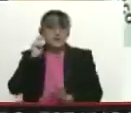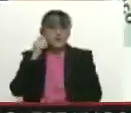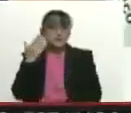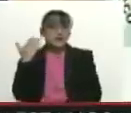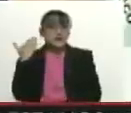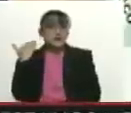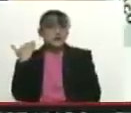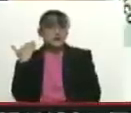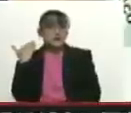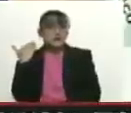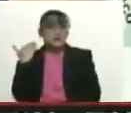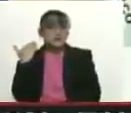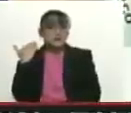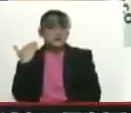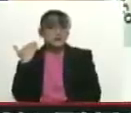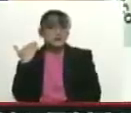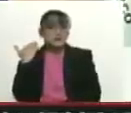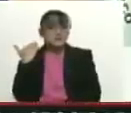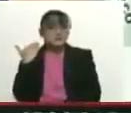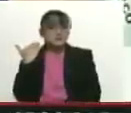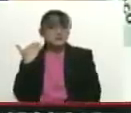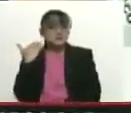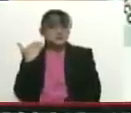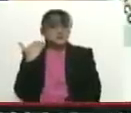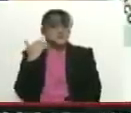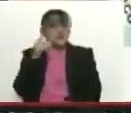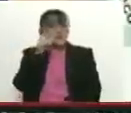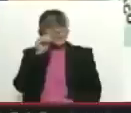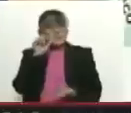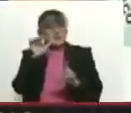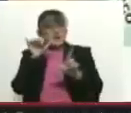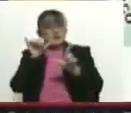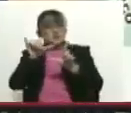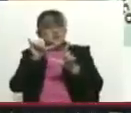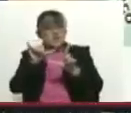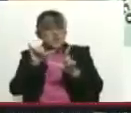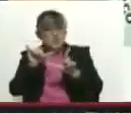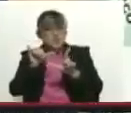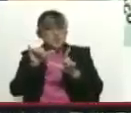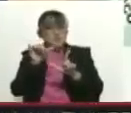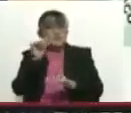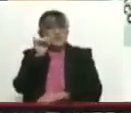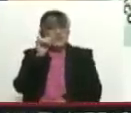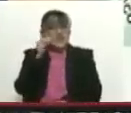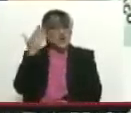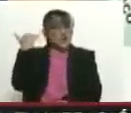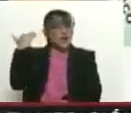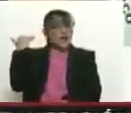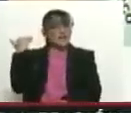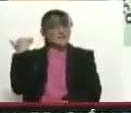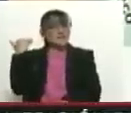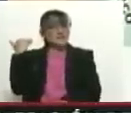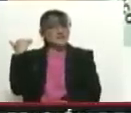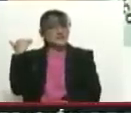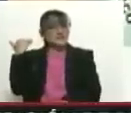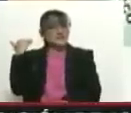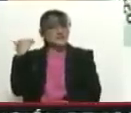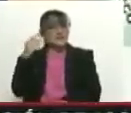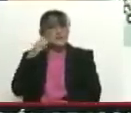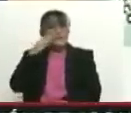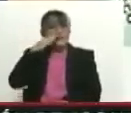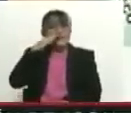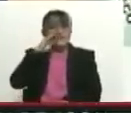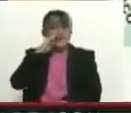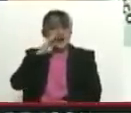especie de precursor de los youtubers que desde los videos de la época hasta por Facebook,